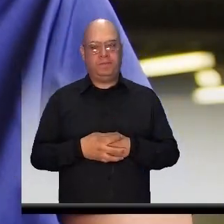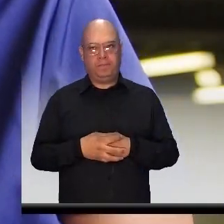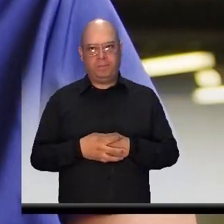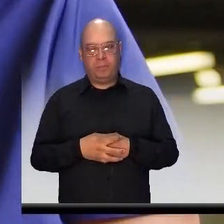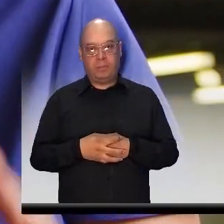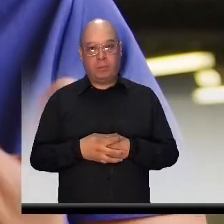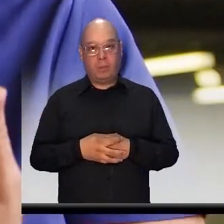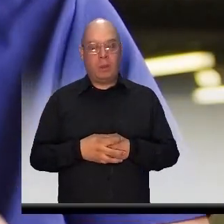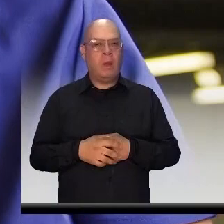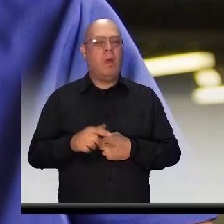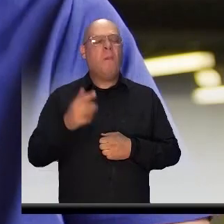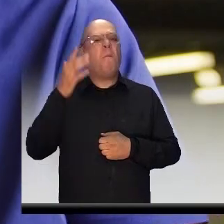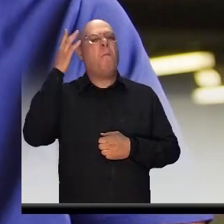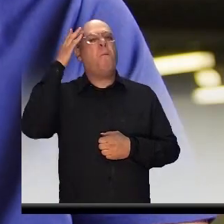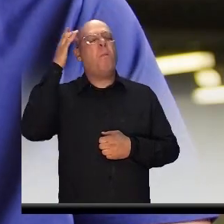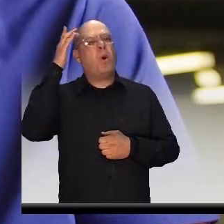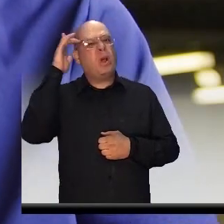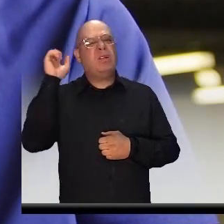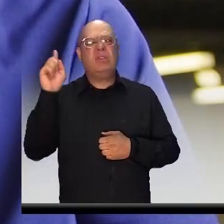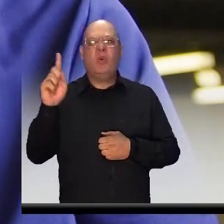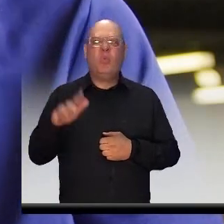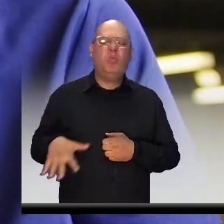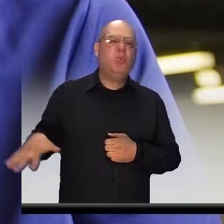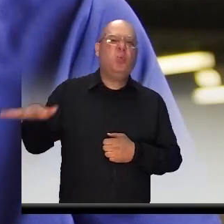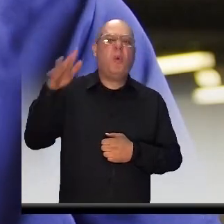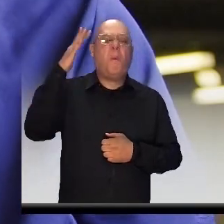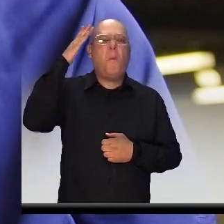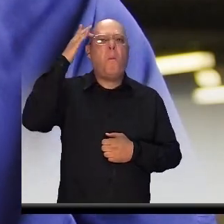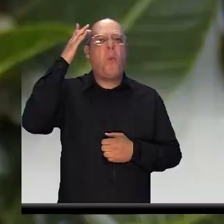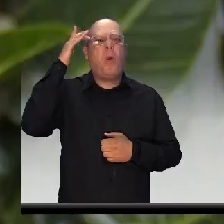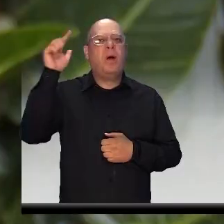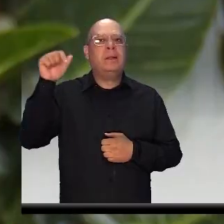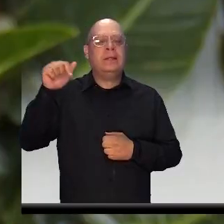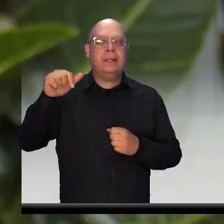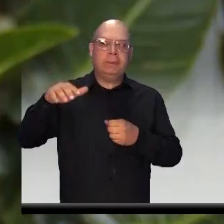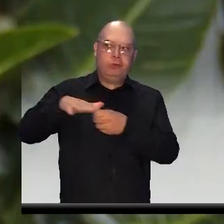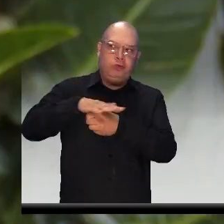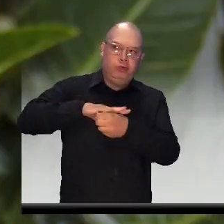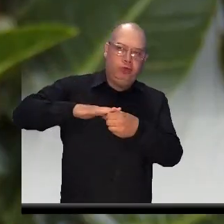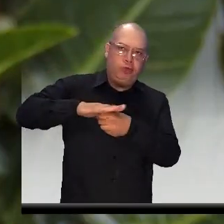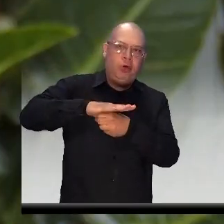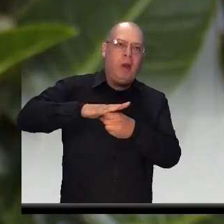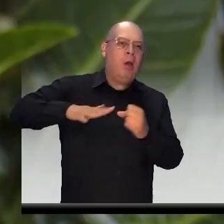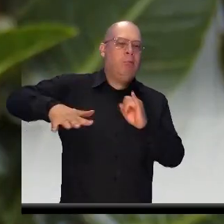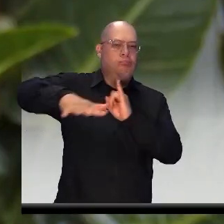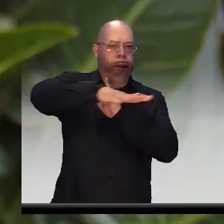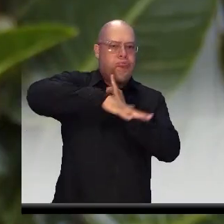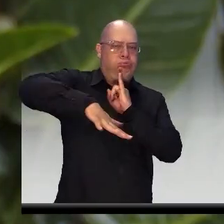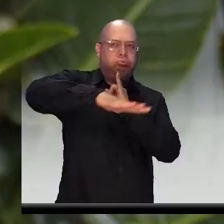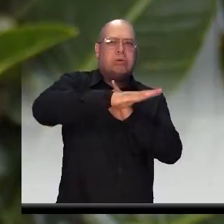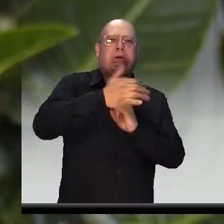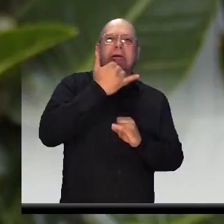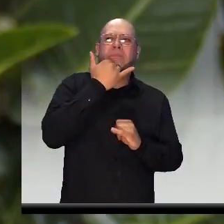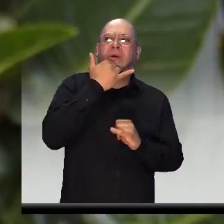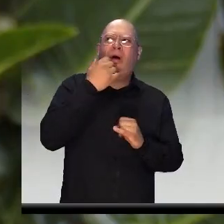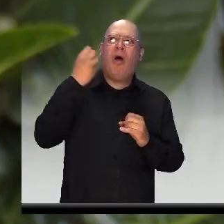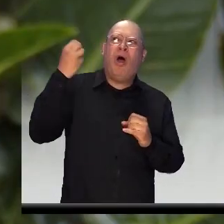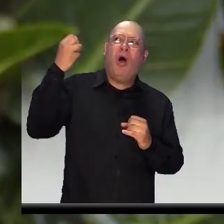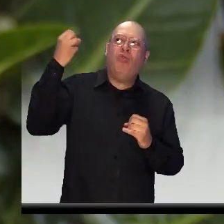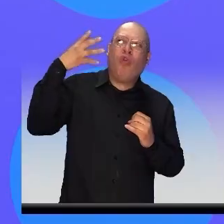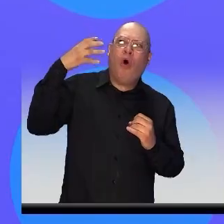por qué creen que esto está pasando en nuestra ciudad, en nuestra área metropolitana? ¿Qué está pasando con este clima tan loco? A